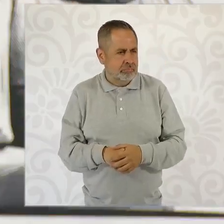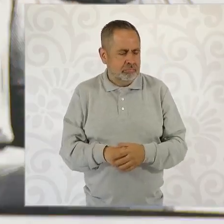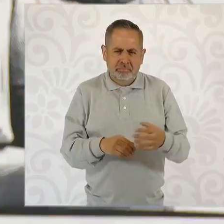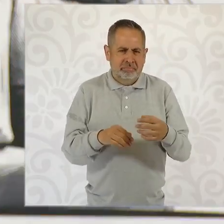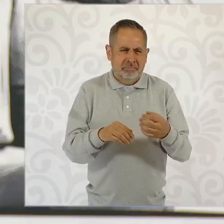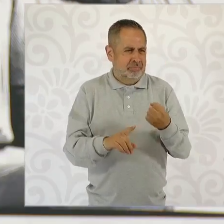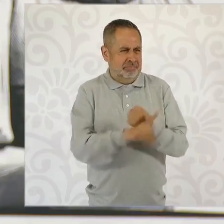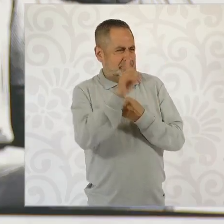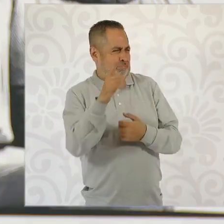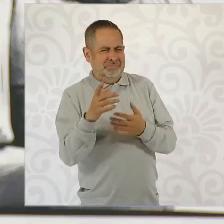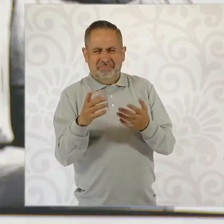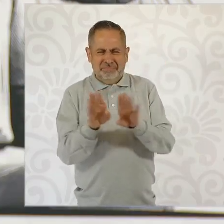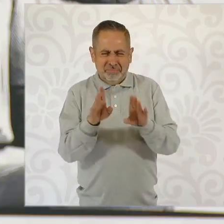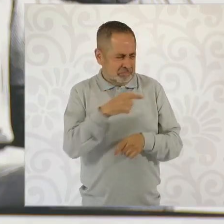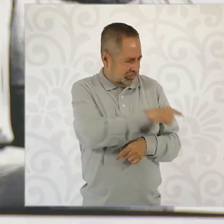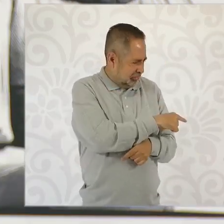¿no?